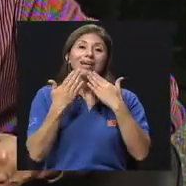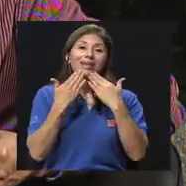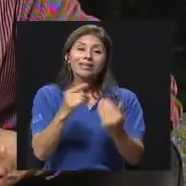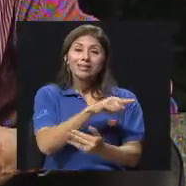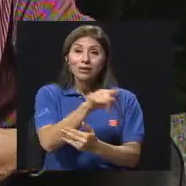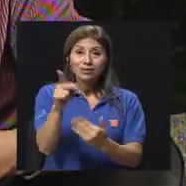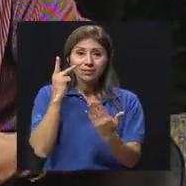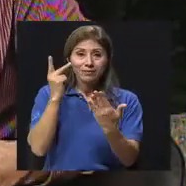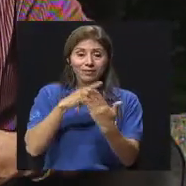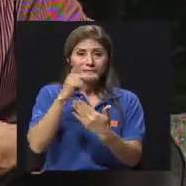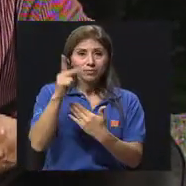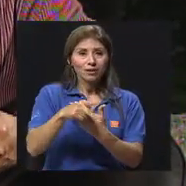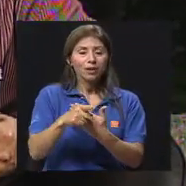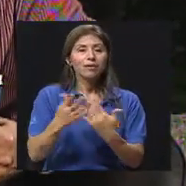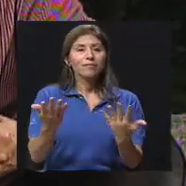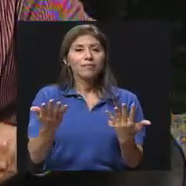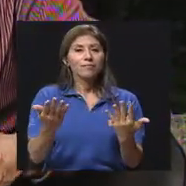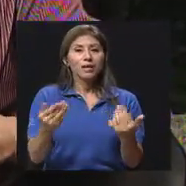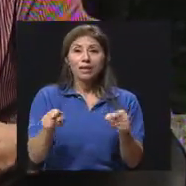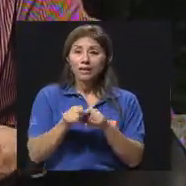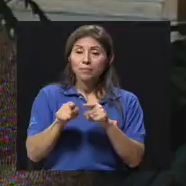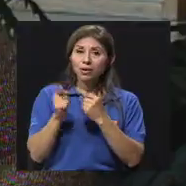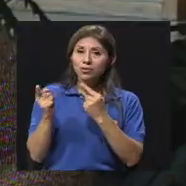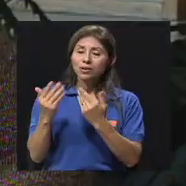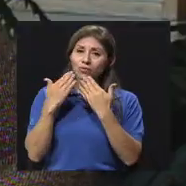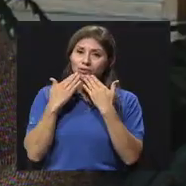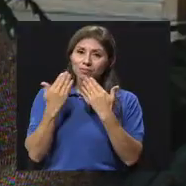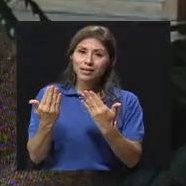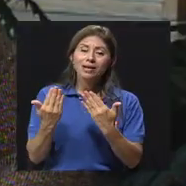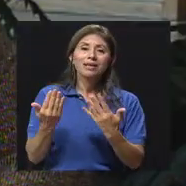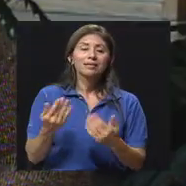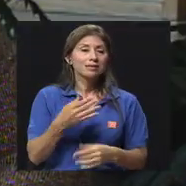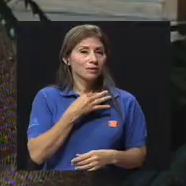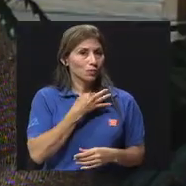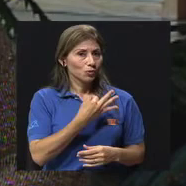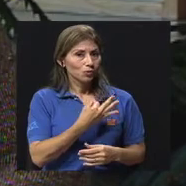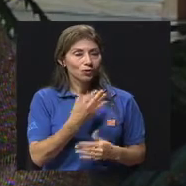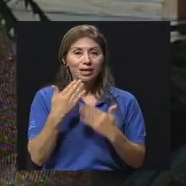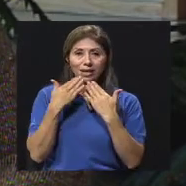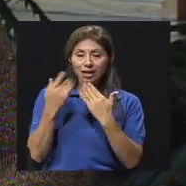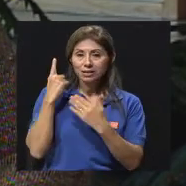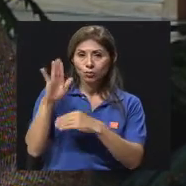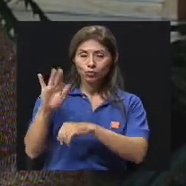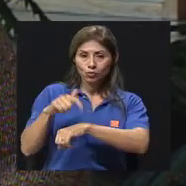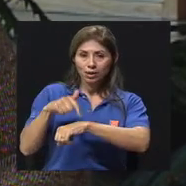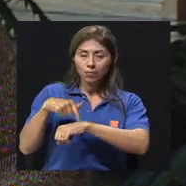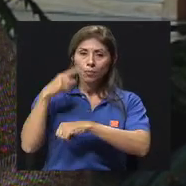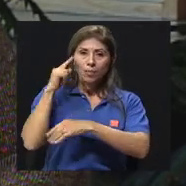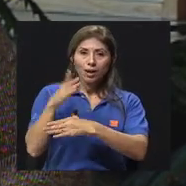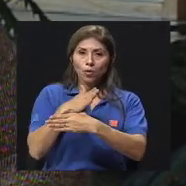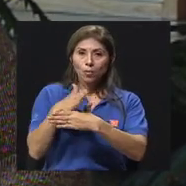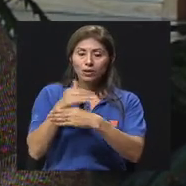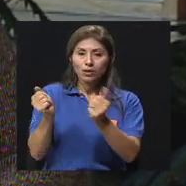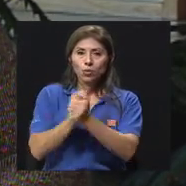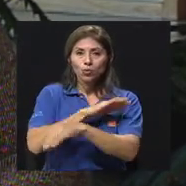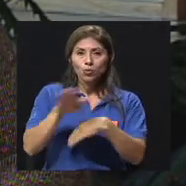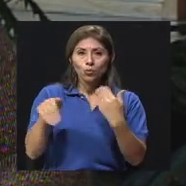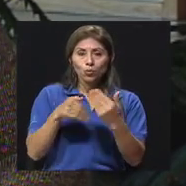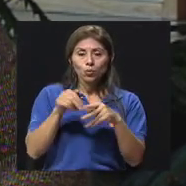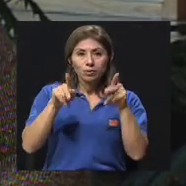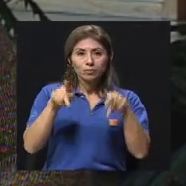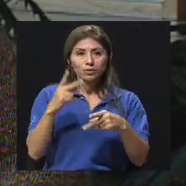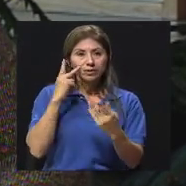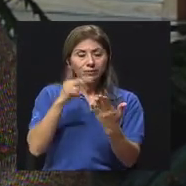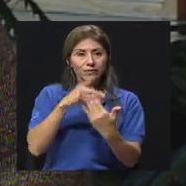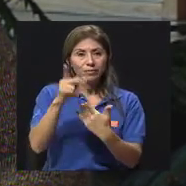hogares por acompañarnos. Y a usted también muchísimas gracias por el tiempo que sacó para compartir con todos